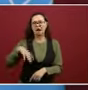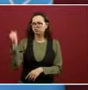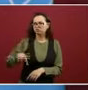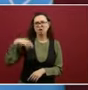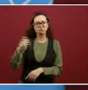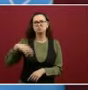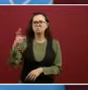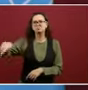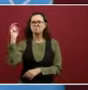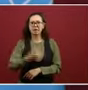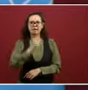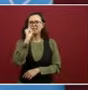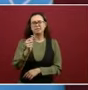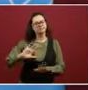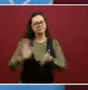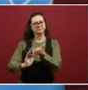eliminar